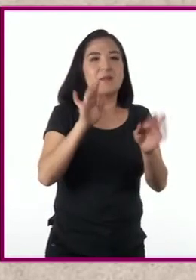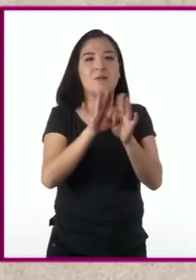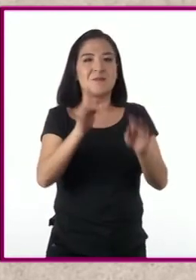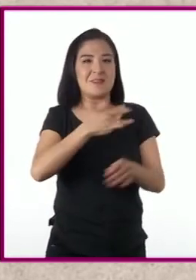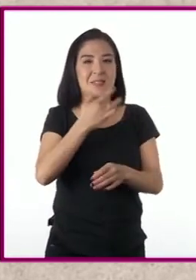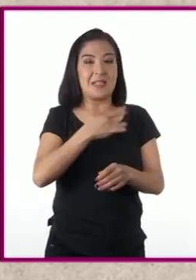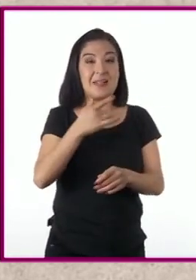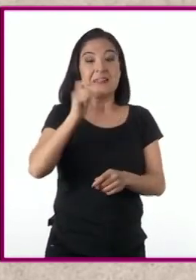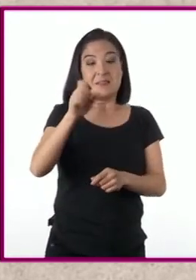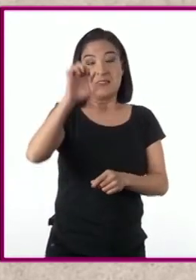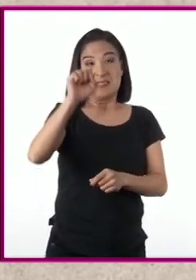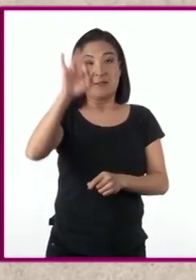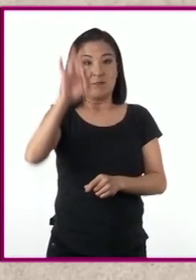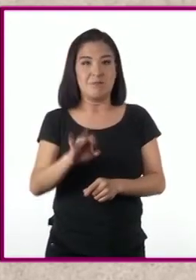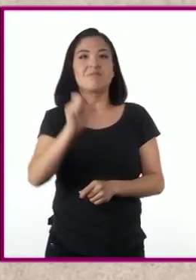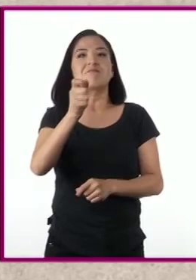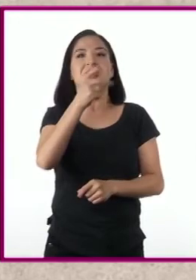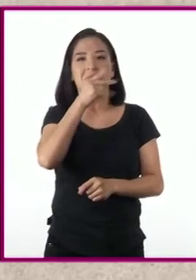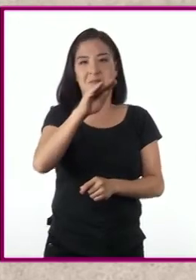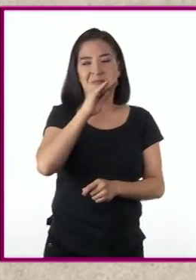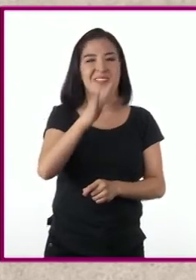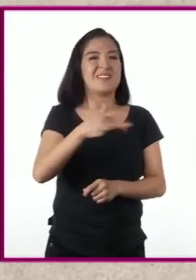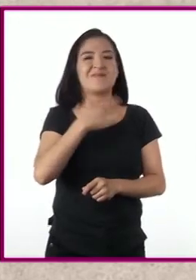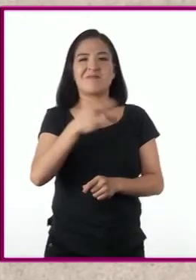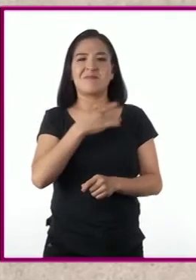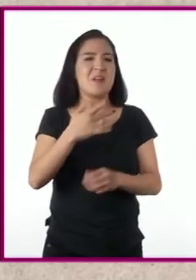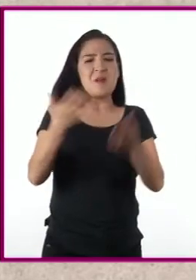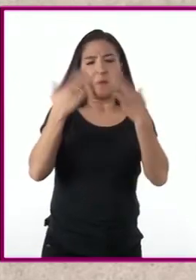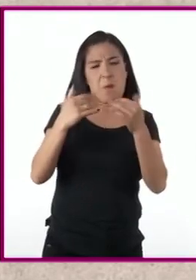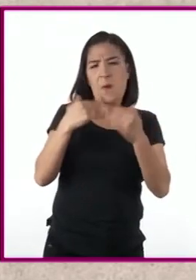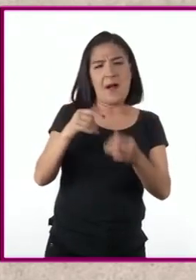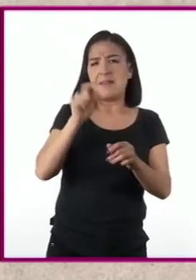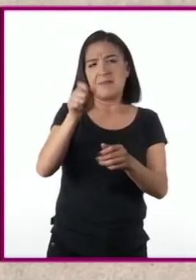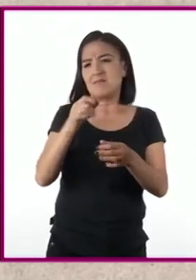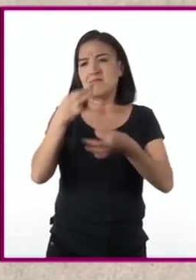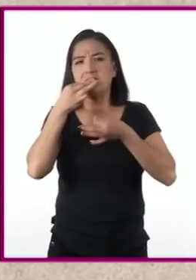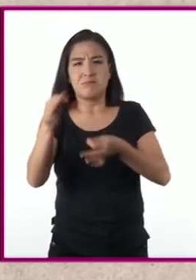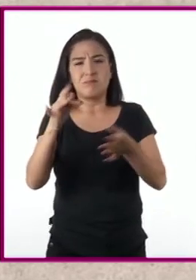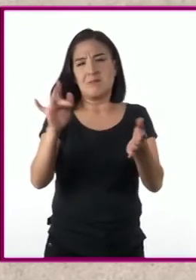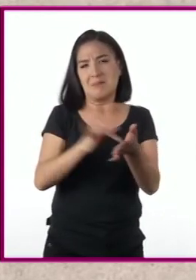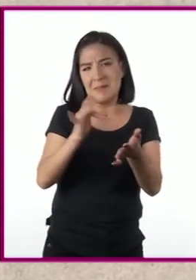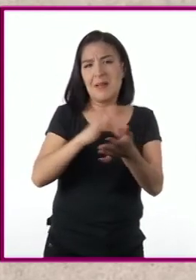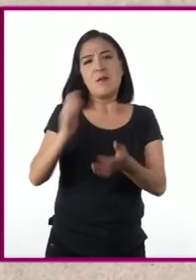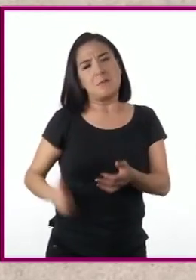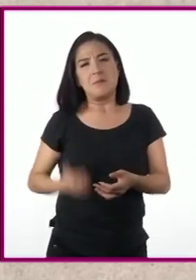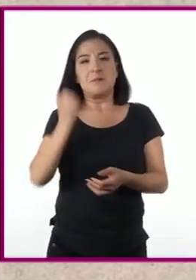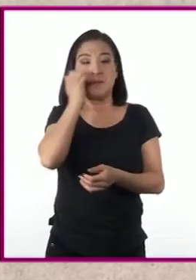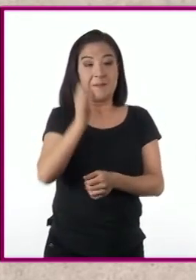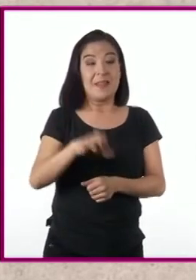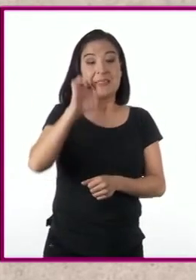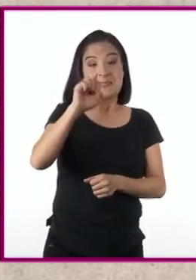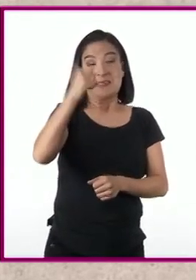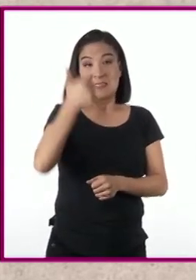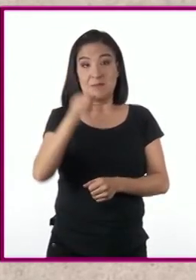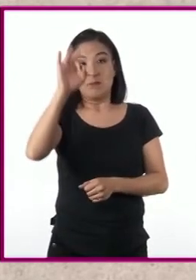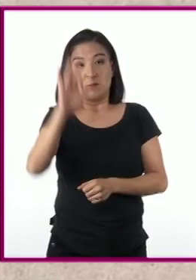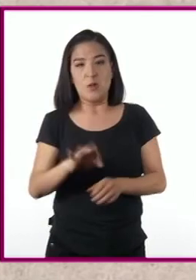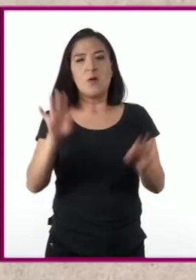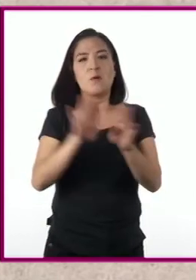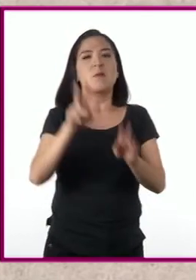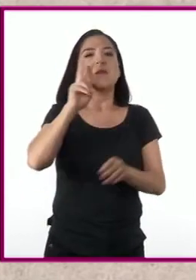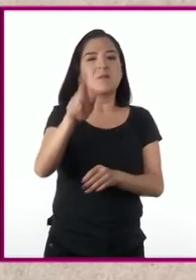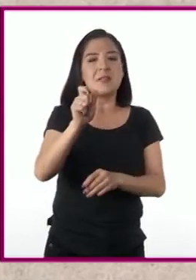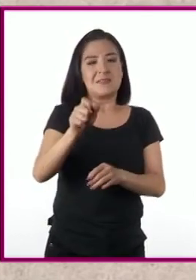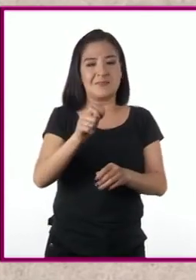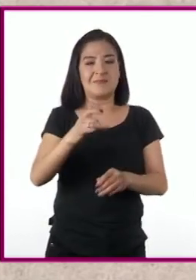padres pensaban que sus hijos eran no adictos al móvil. El 66% consideró que pasaban